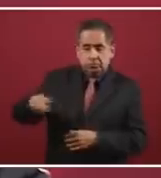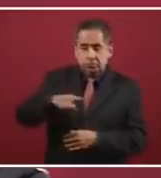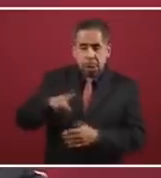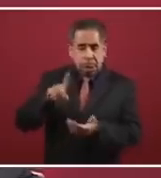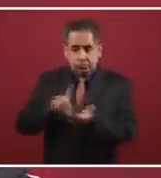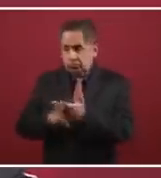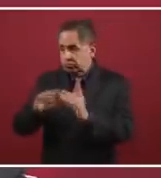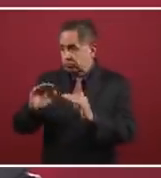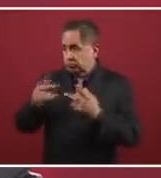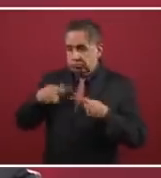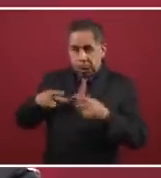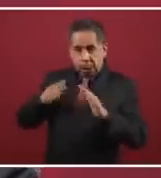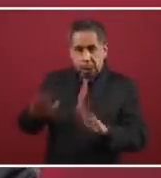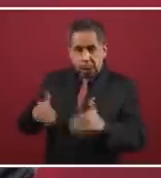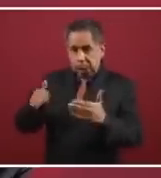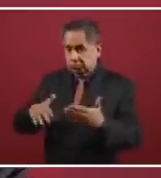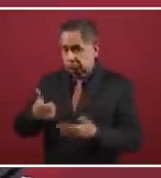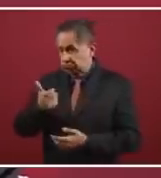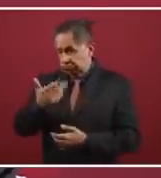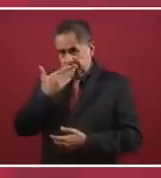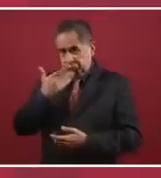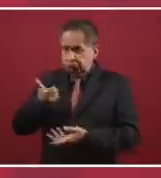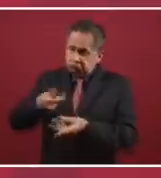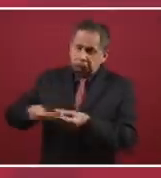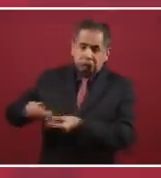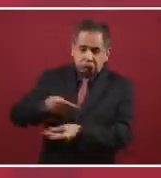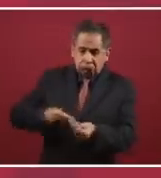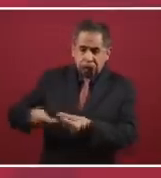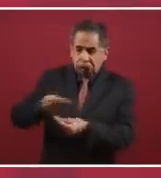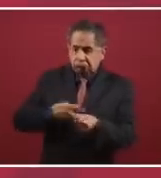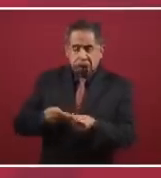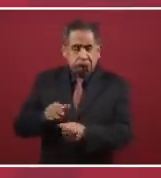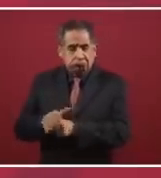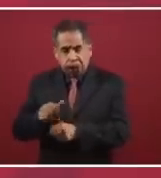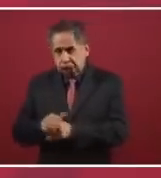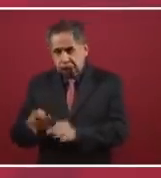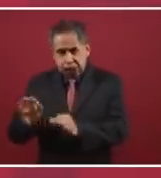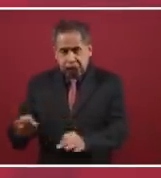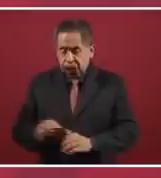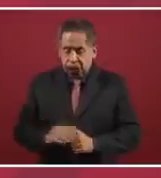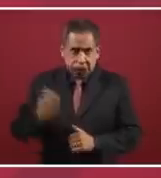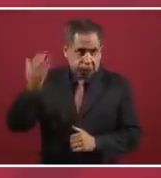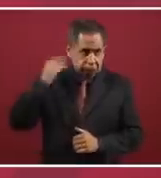abajo como nunca se había visto.